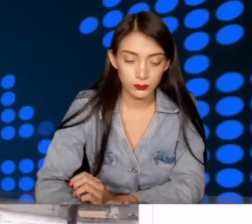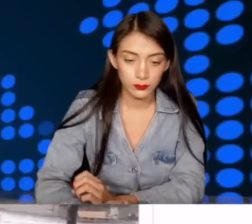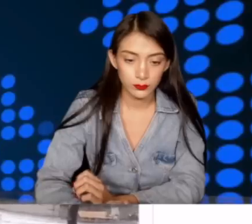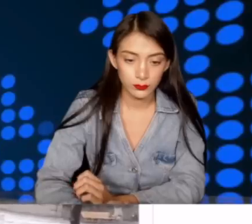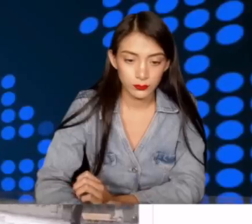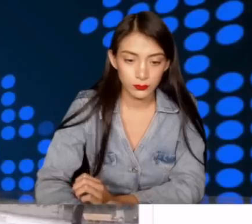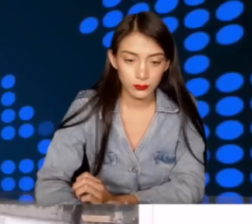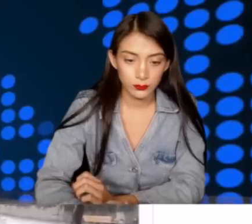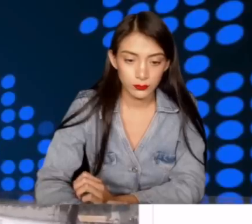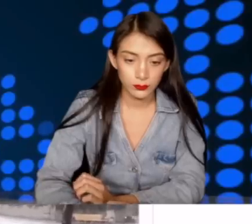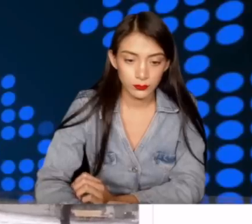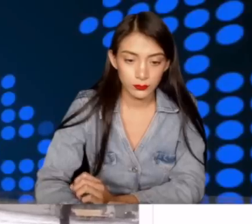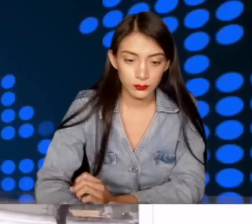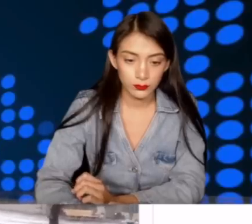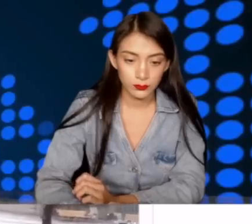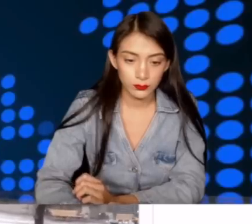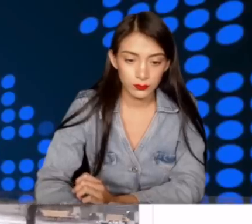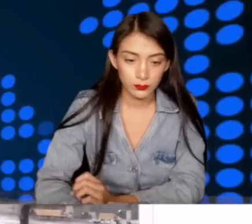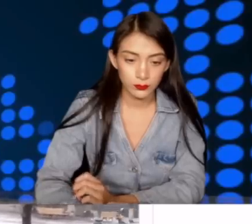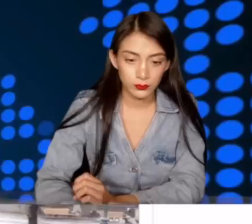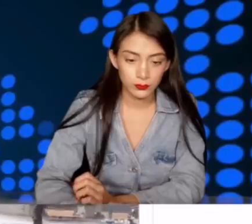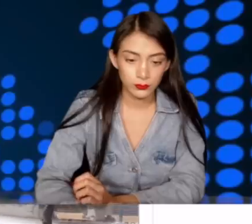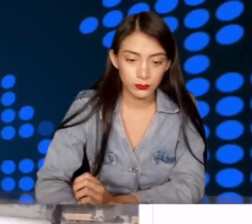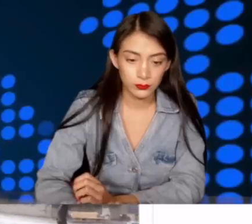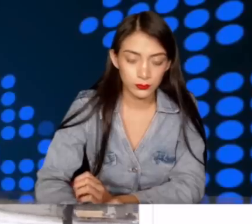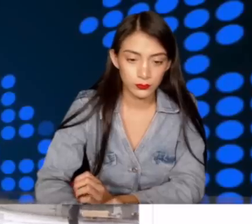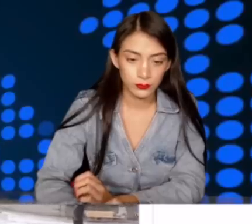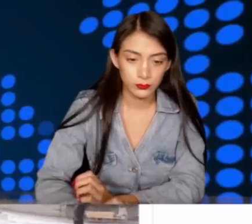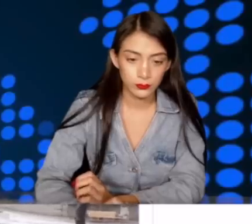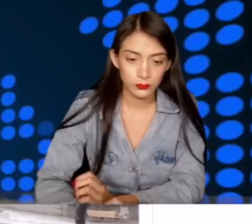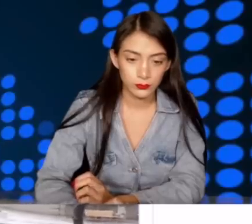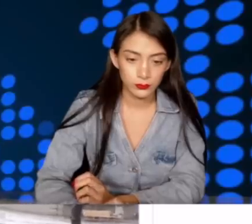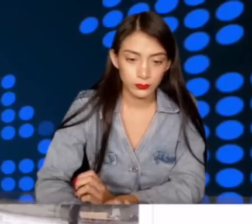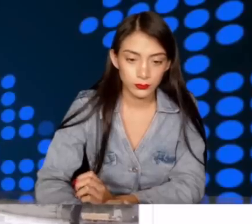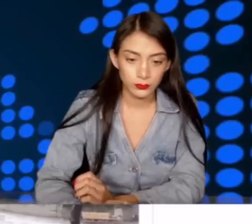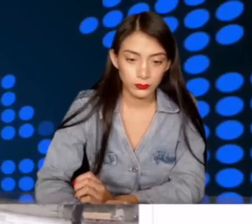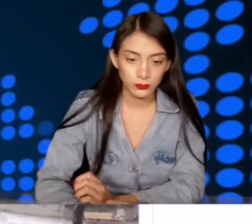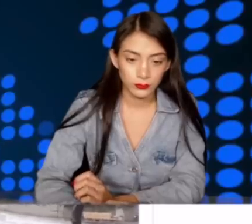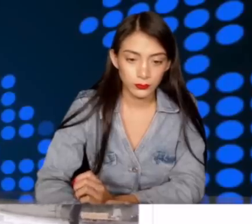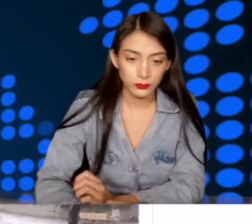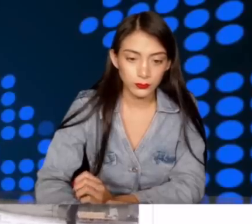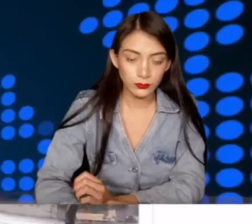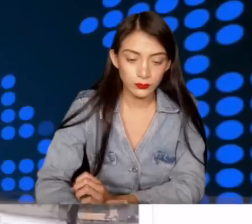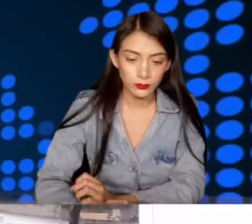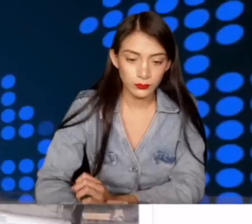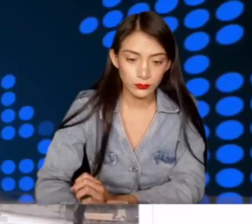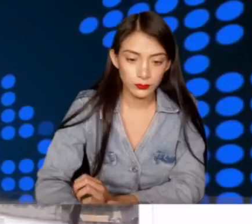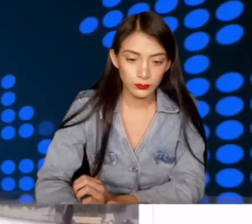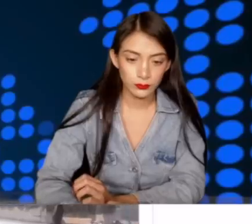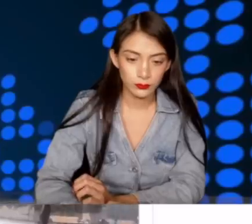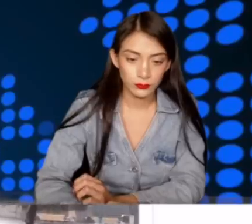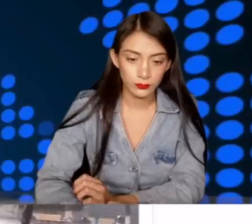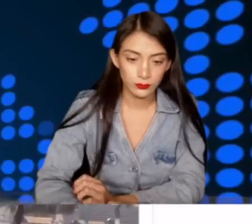de quienes celebraron en las calles con bocinas y aplausos el golpe de estado contra el gobierno de Evo Morales y Álvaro